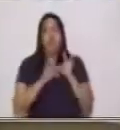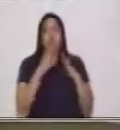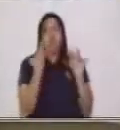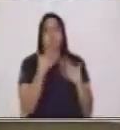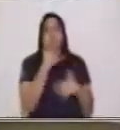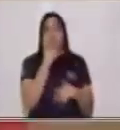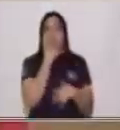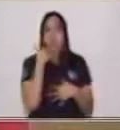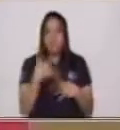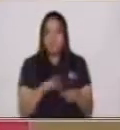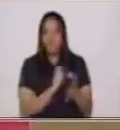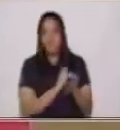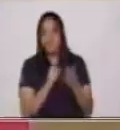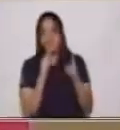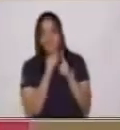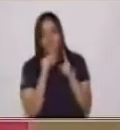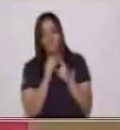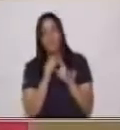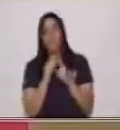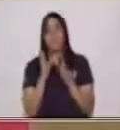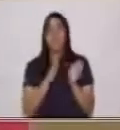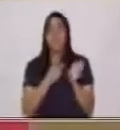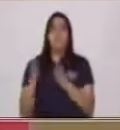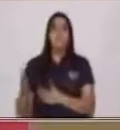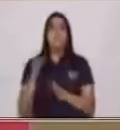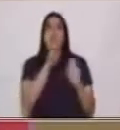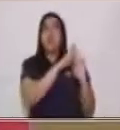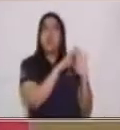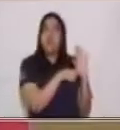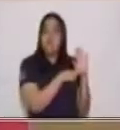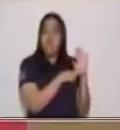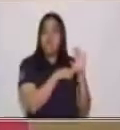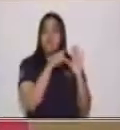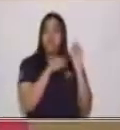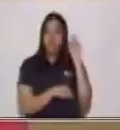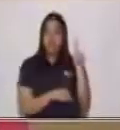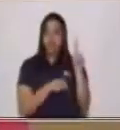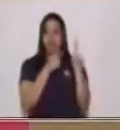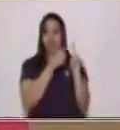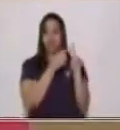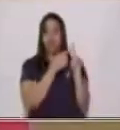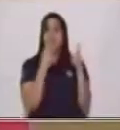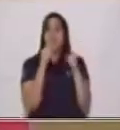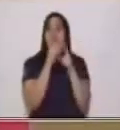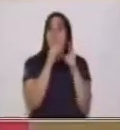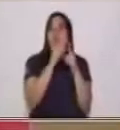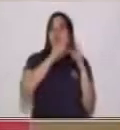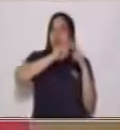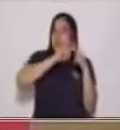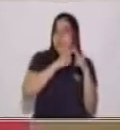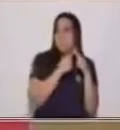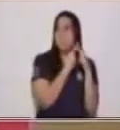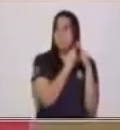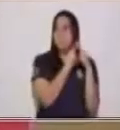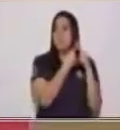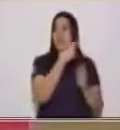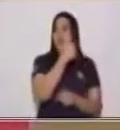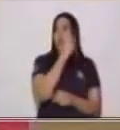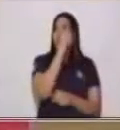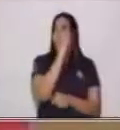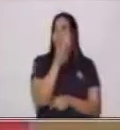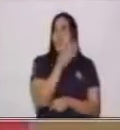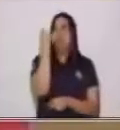error. Regla número 1. Cuando la palabra empieza por ad, sub o